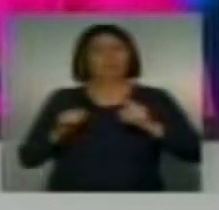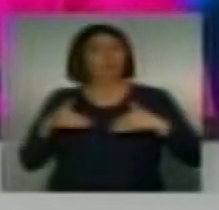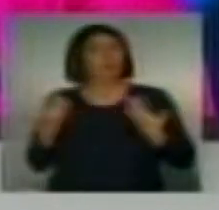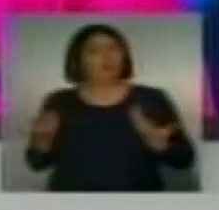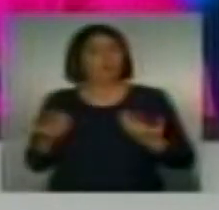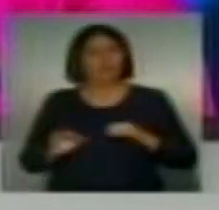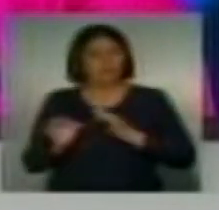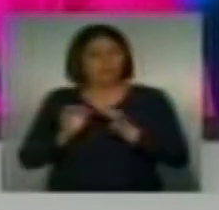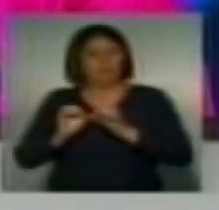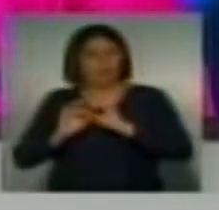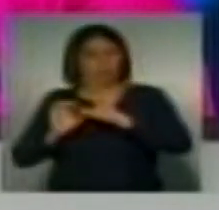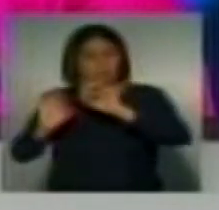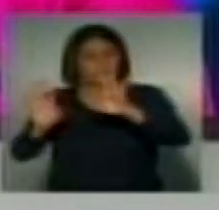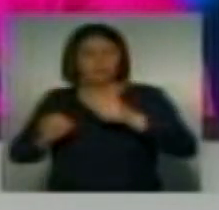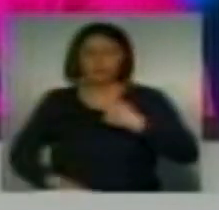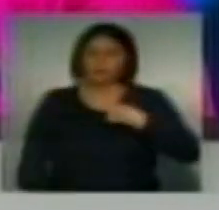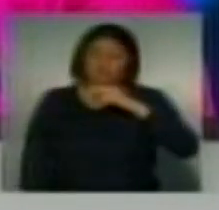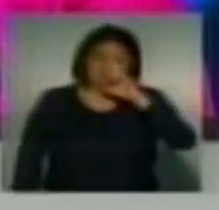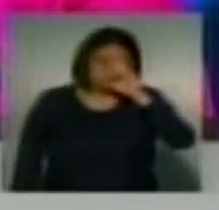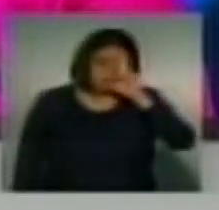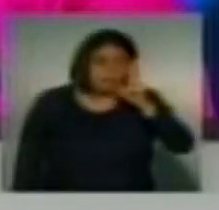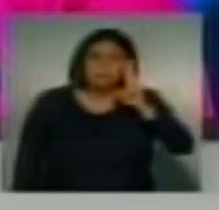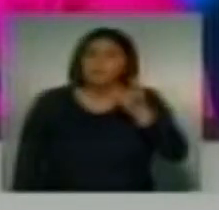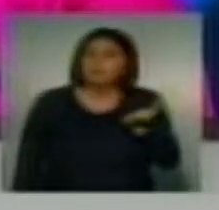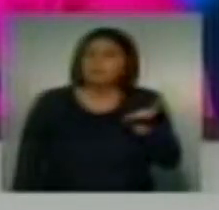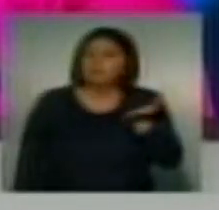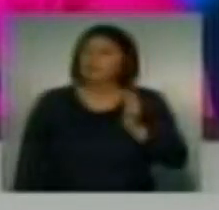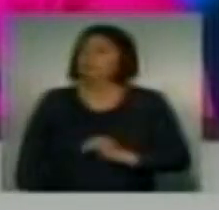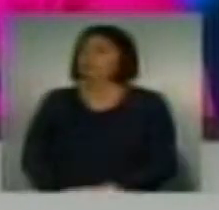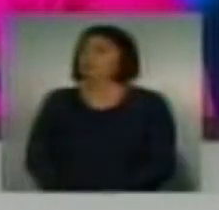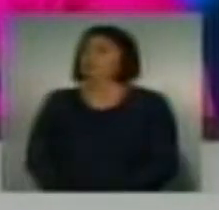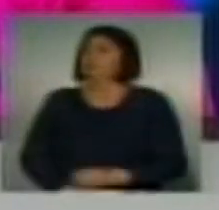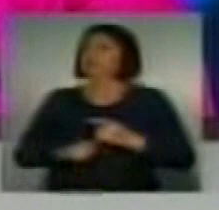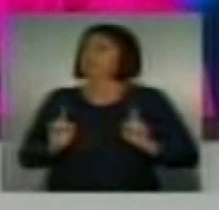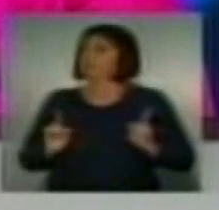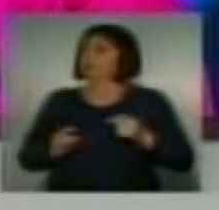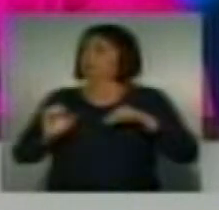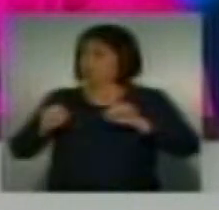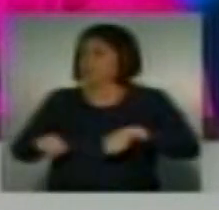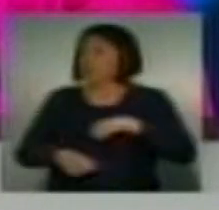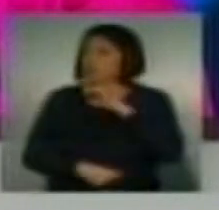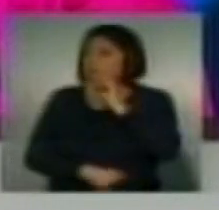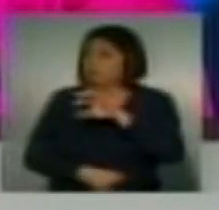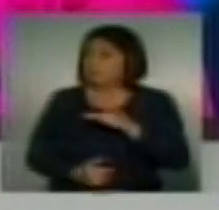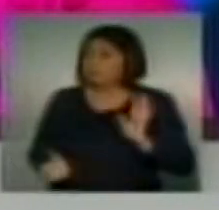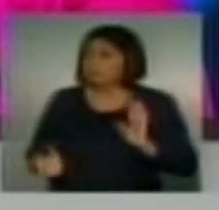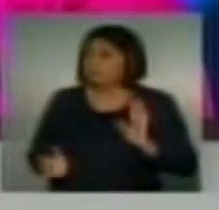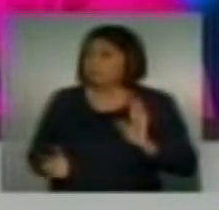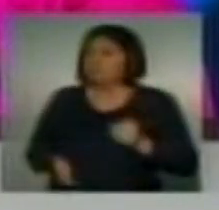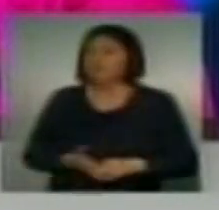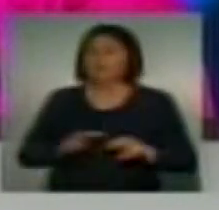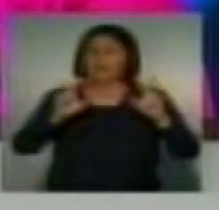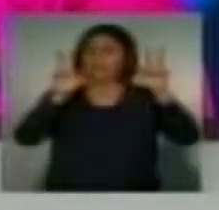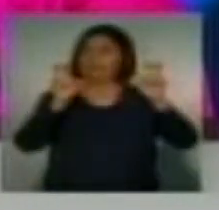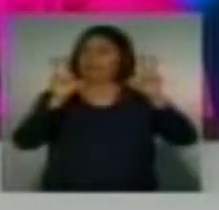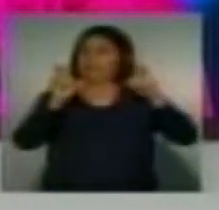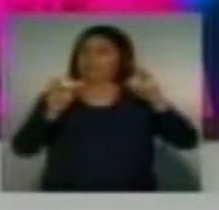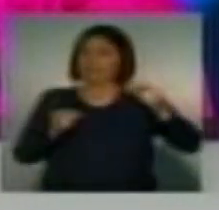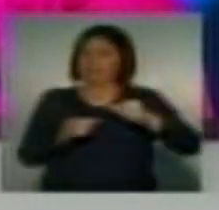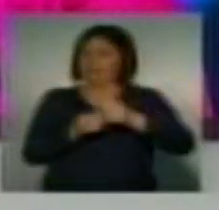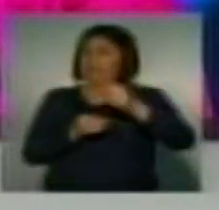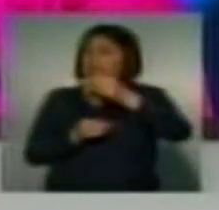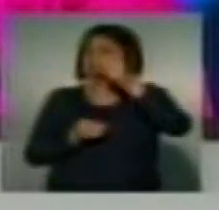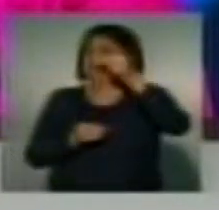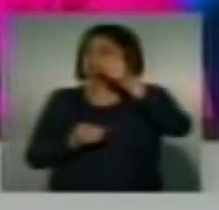ventilar soy respetuoso pero debo decirles que en el tema del gas de